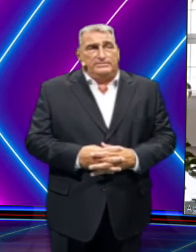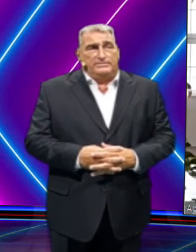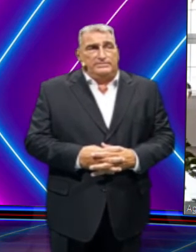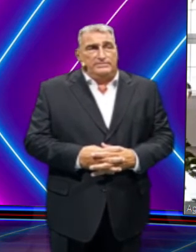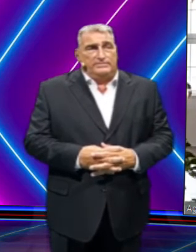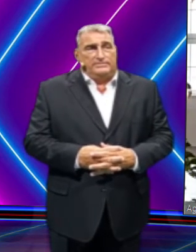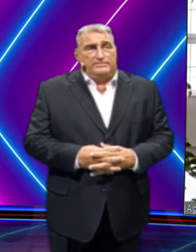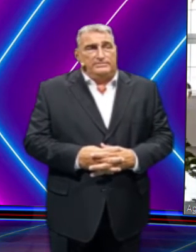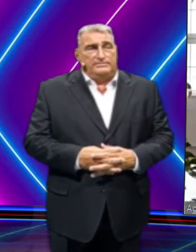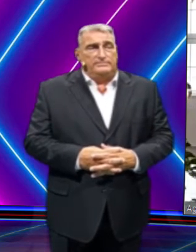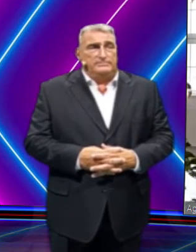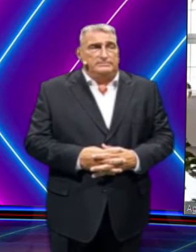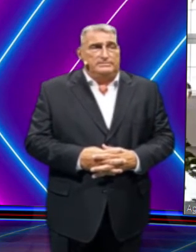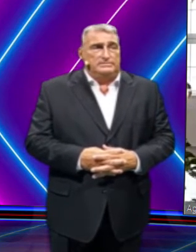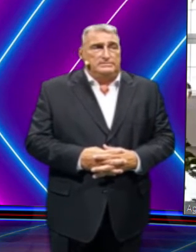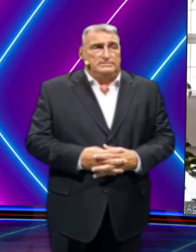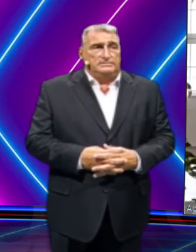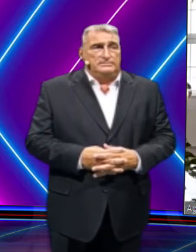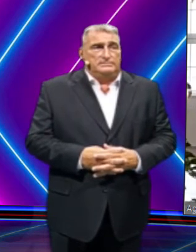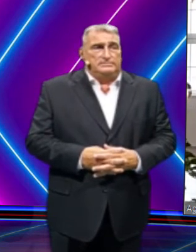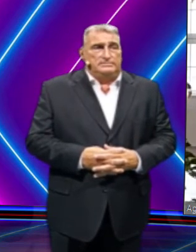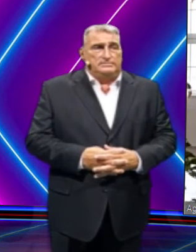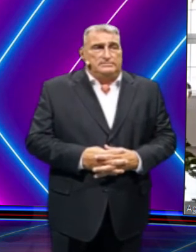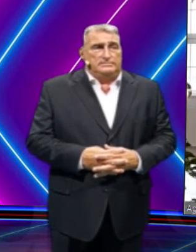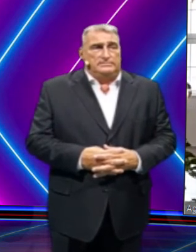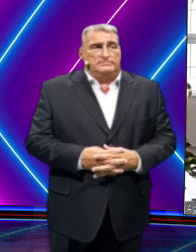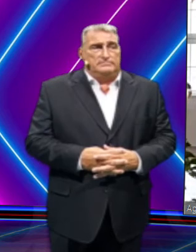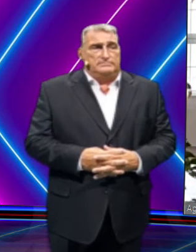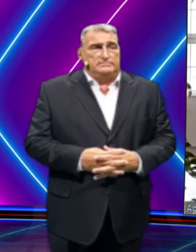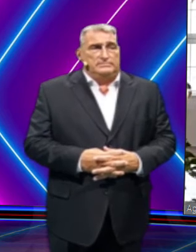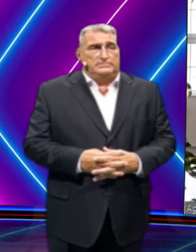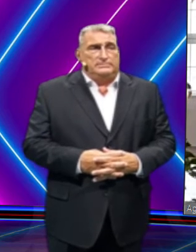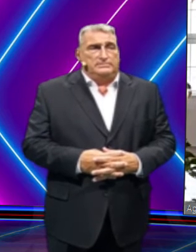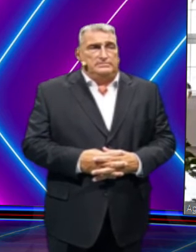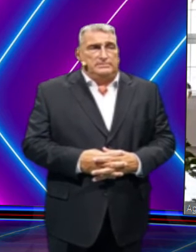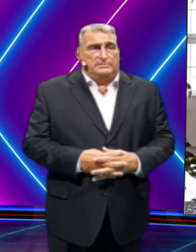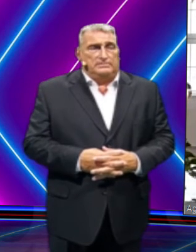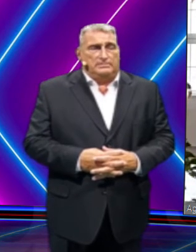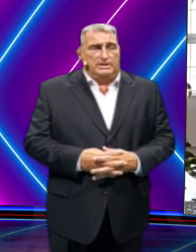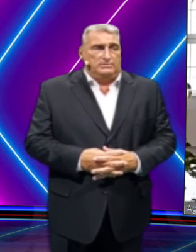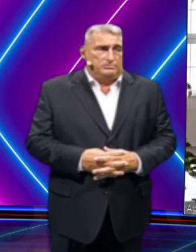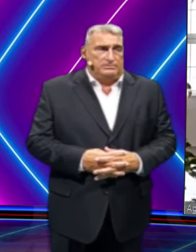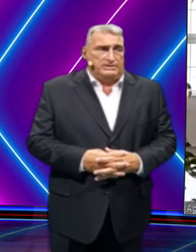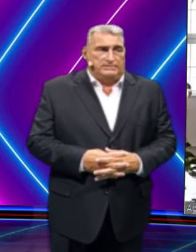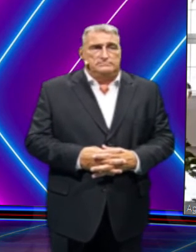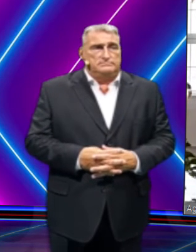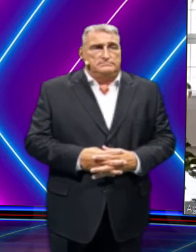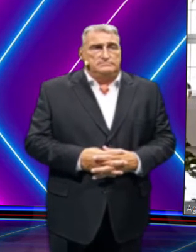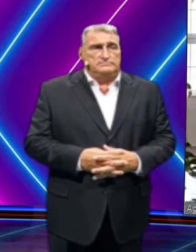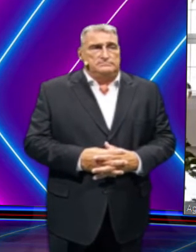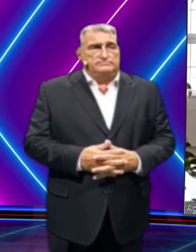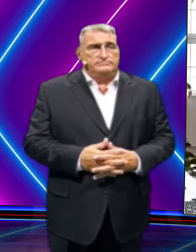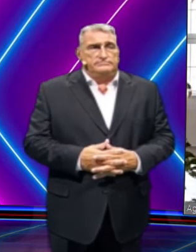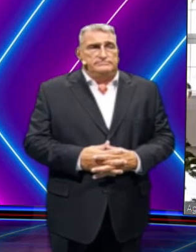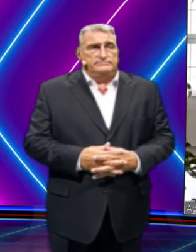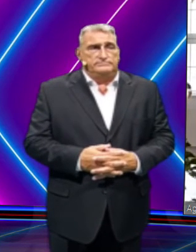la cantidad de contagiados así, mira, abruptamente, yo le estoy diciendo, no, amigo, Ah, no, no no, bajó. amigo, no